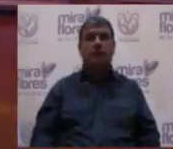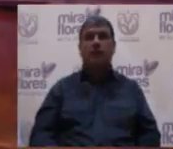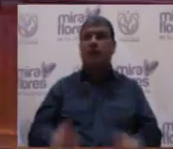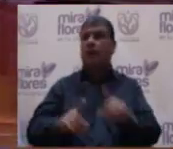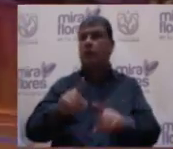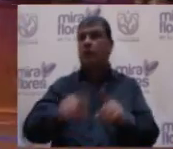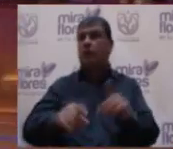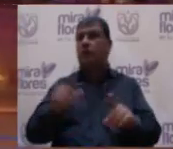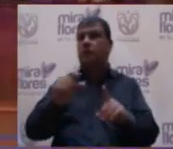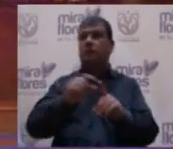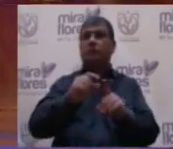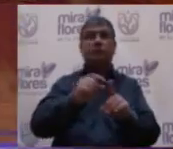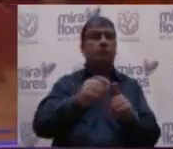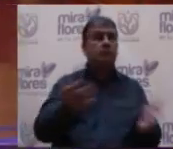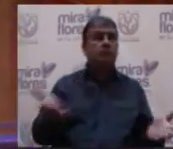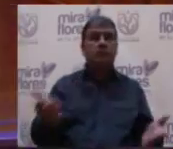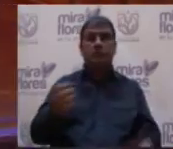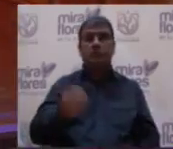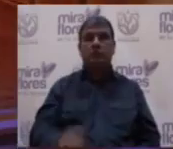¿Alguna otra intervención?